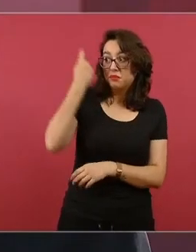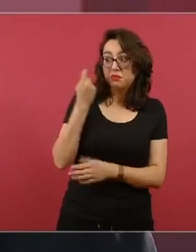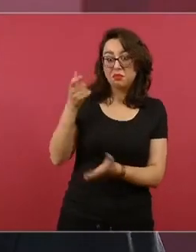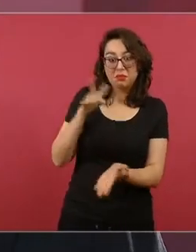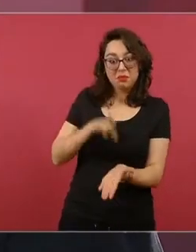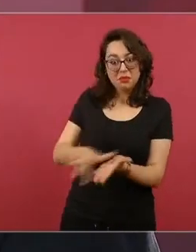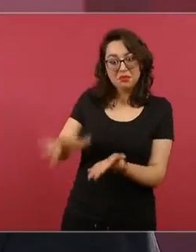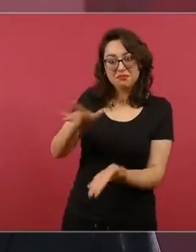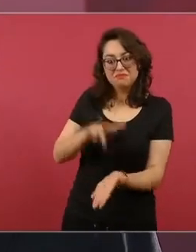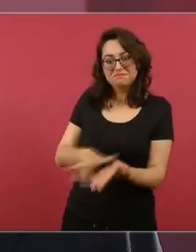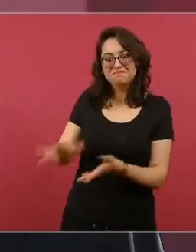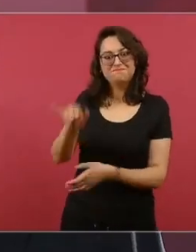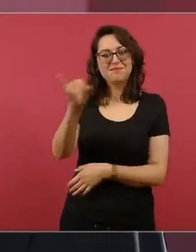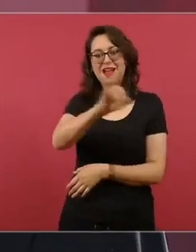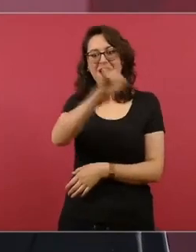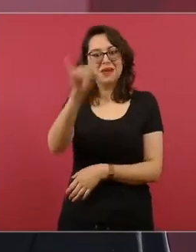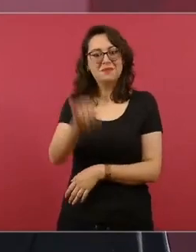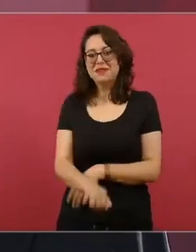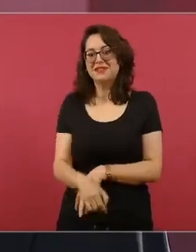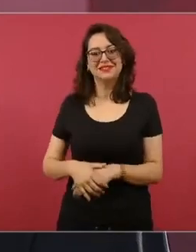de la pensión a los adultos mayores.